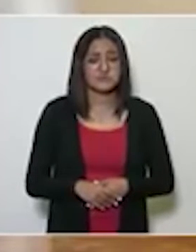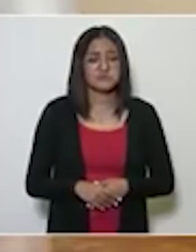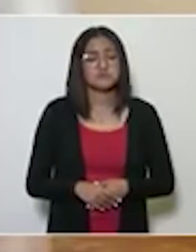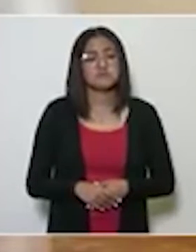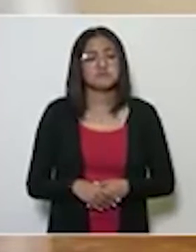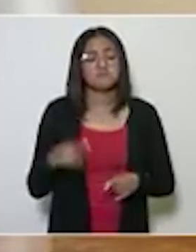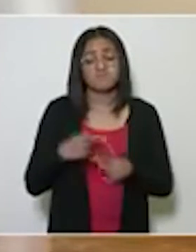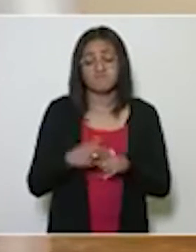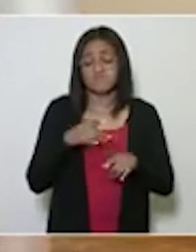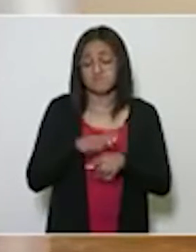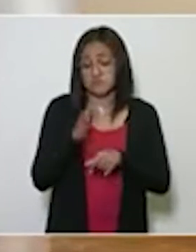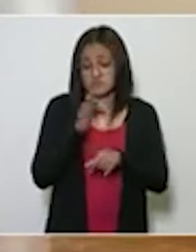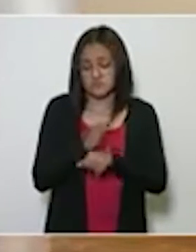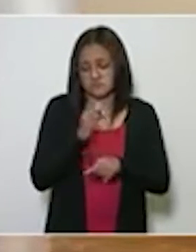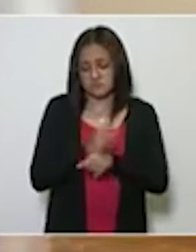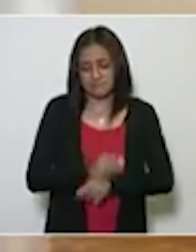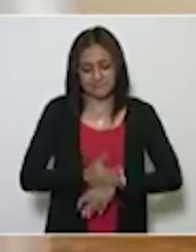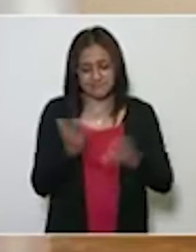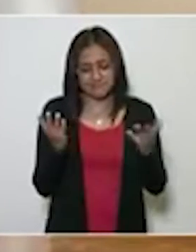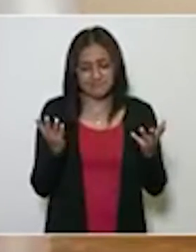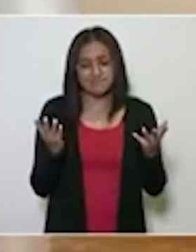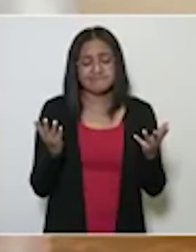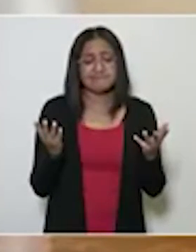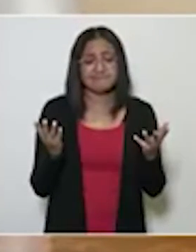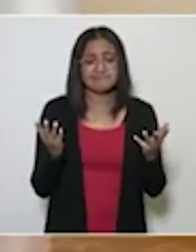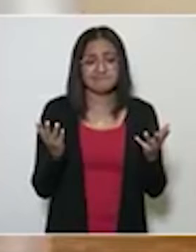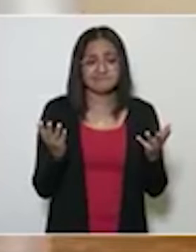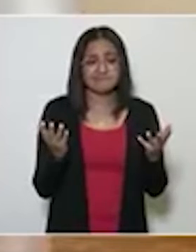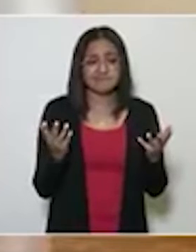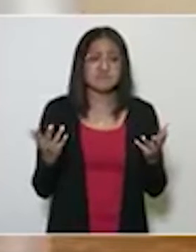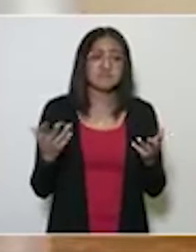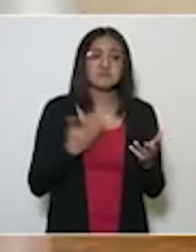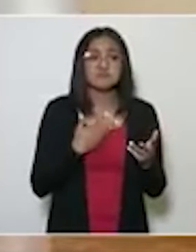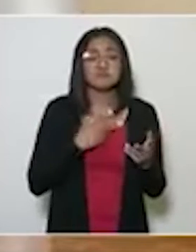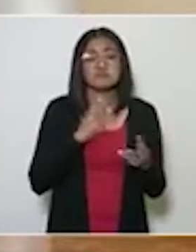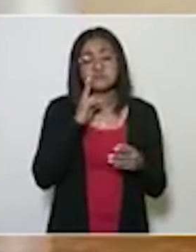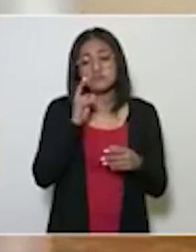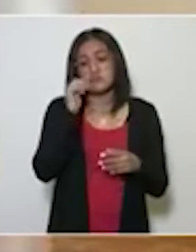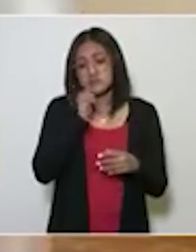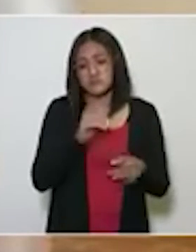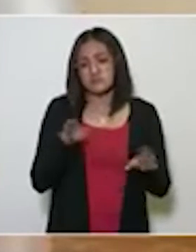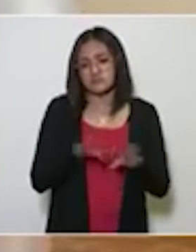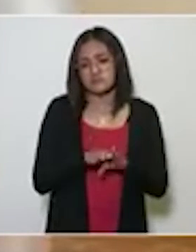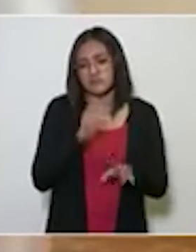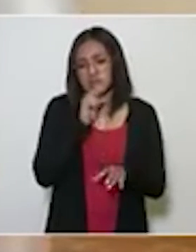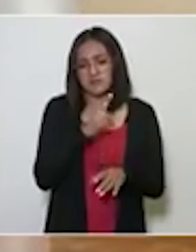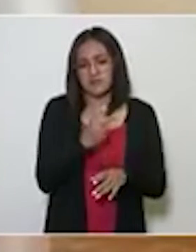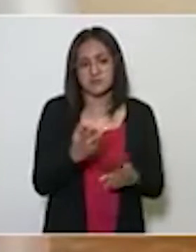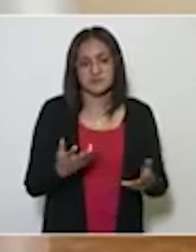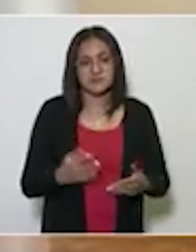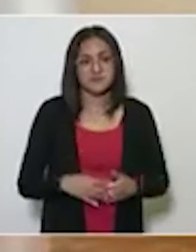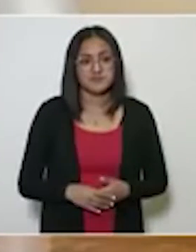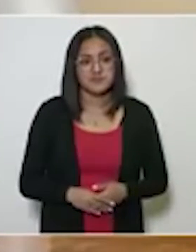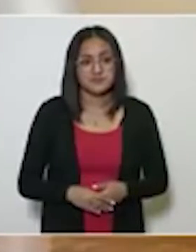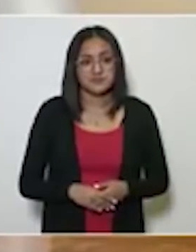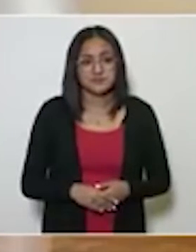a las cuales, bueno, pues se tendrá que remitir siempre también.